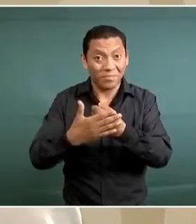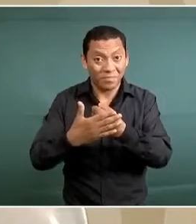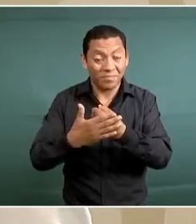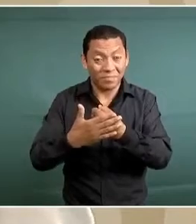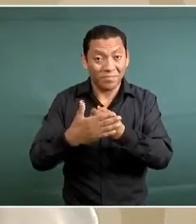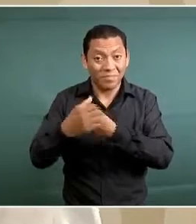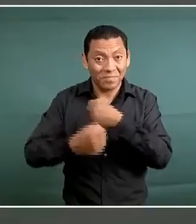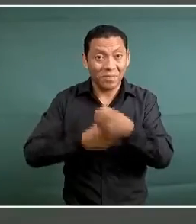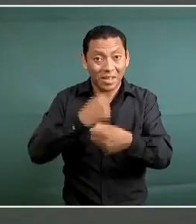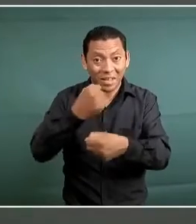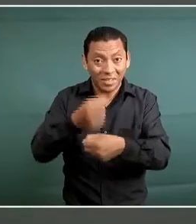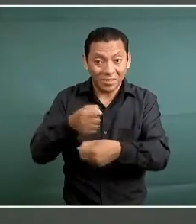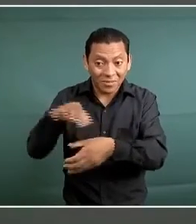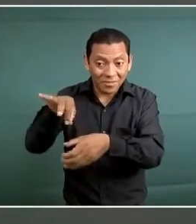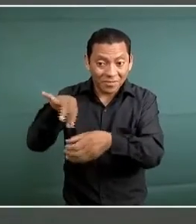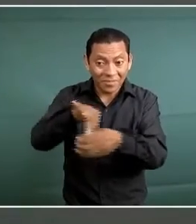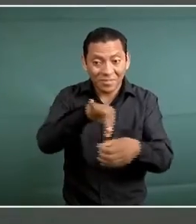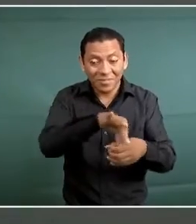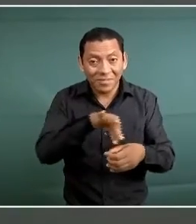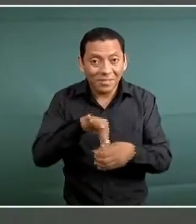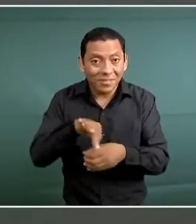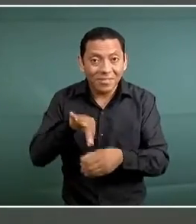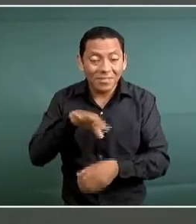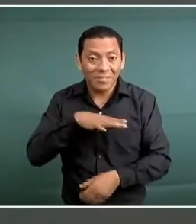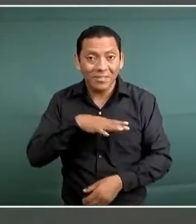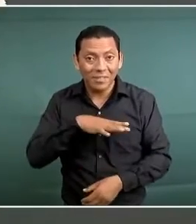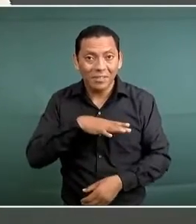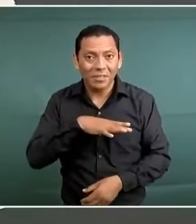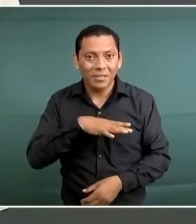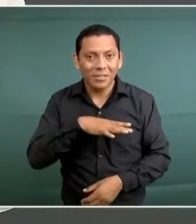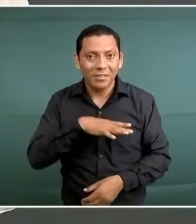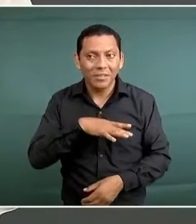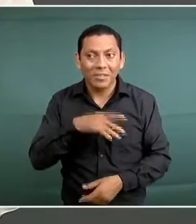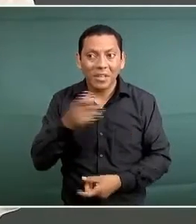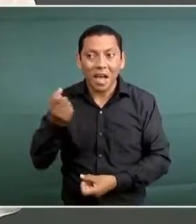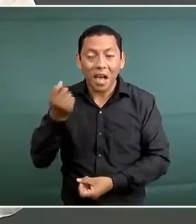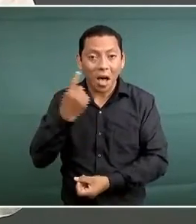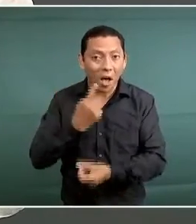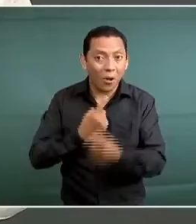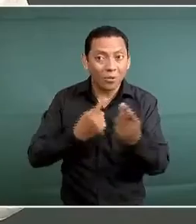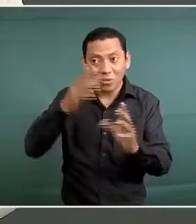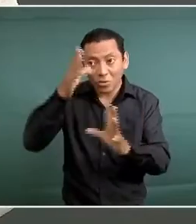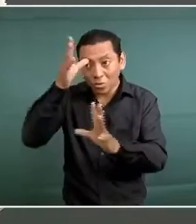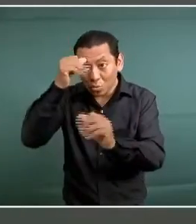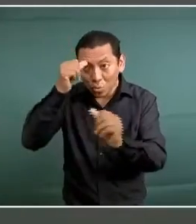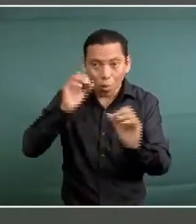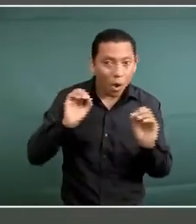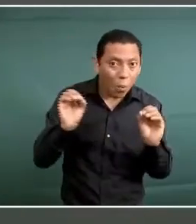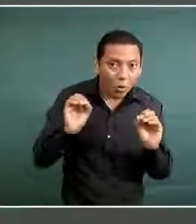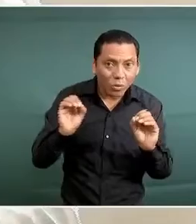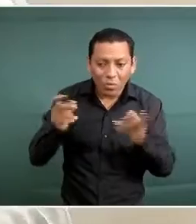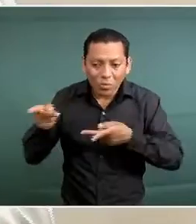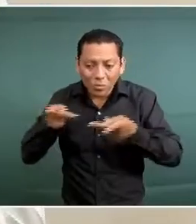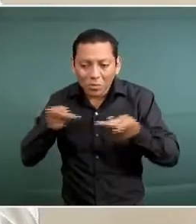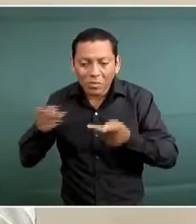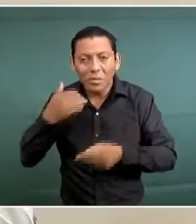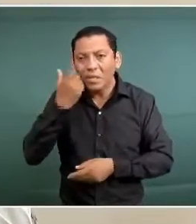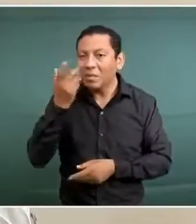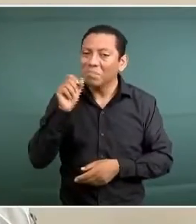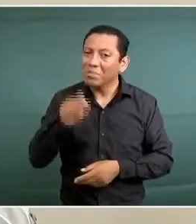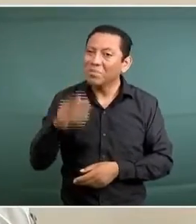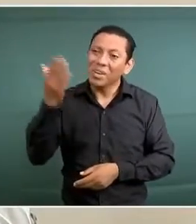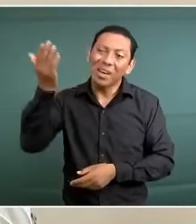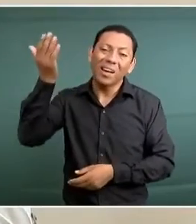próximo no están de acuerdo con lo que estamos haciendo quieren que regrese